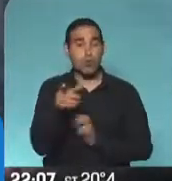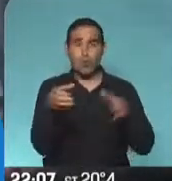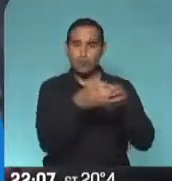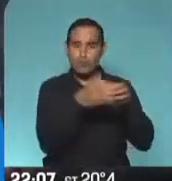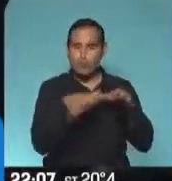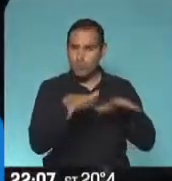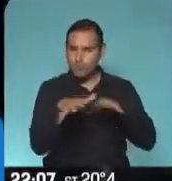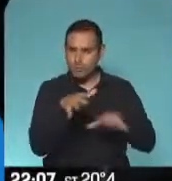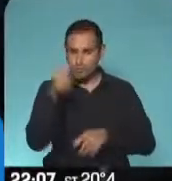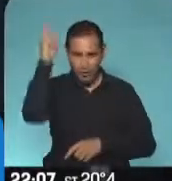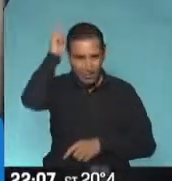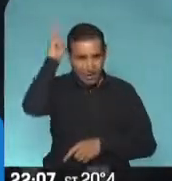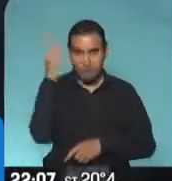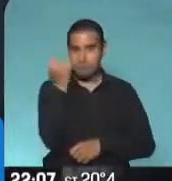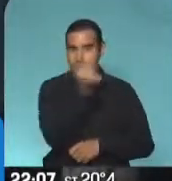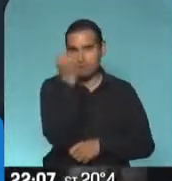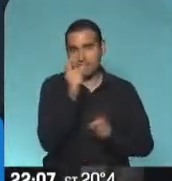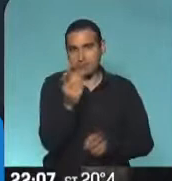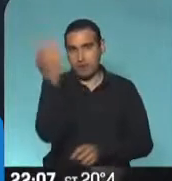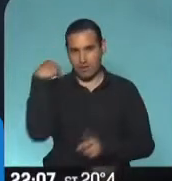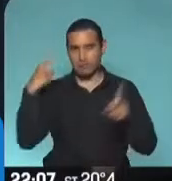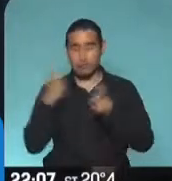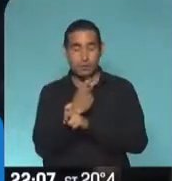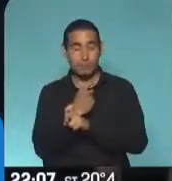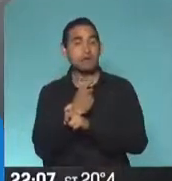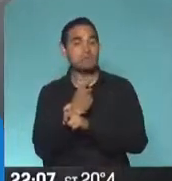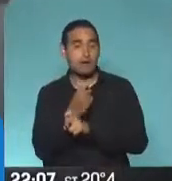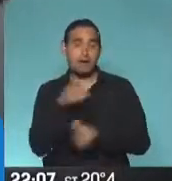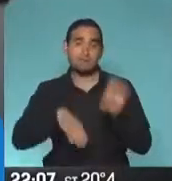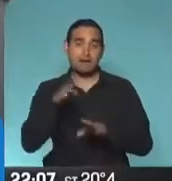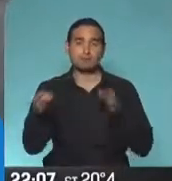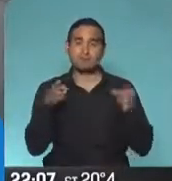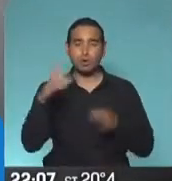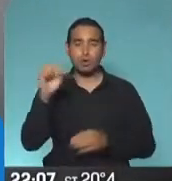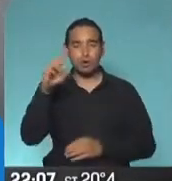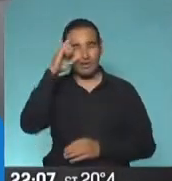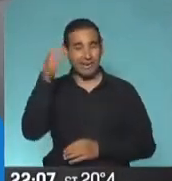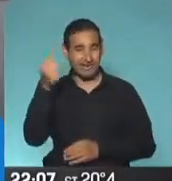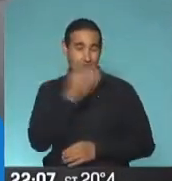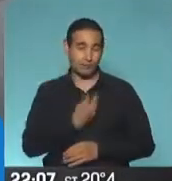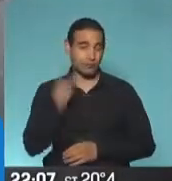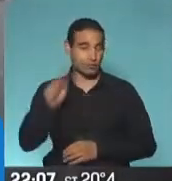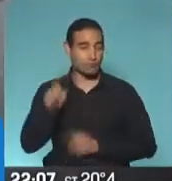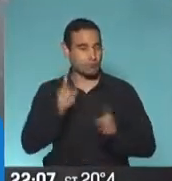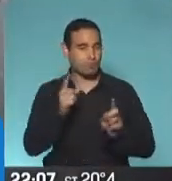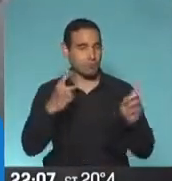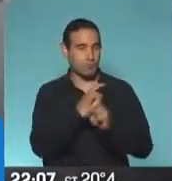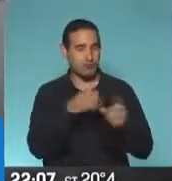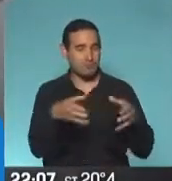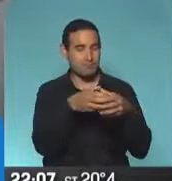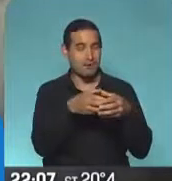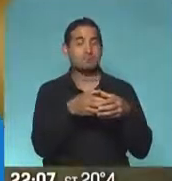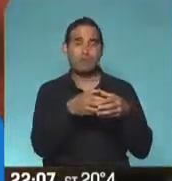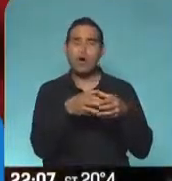clave, como lo fue en otros conflictos, incluso durante la administración de Correa. Según datos de la CEPAL, los